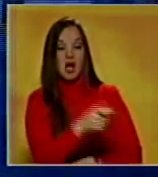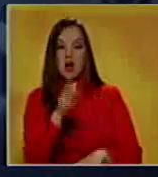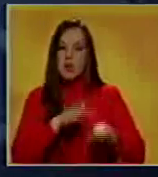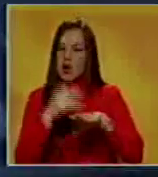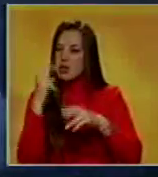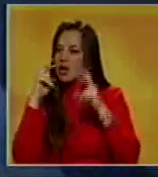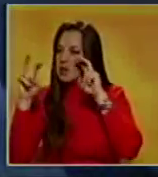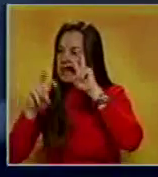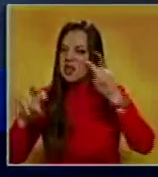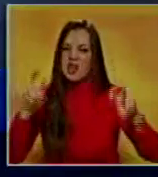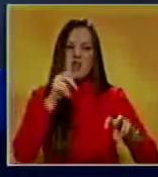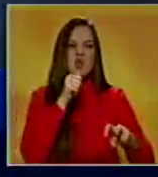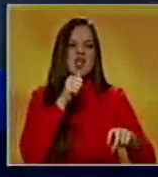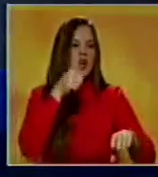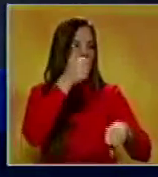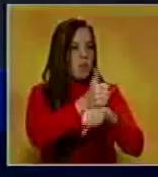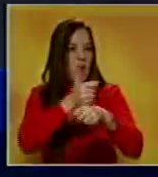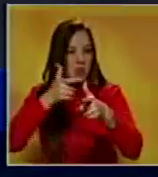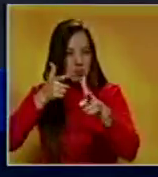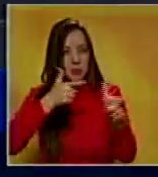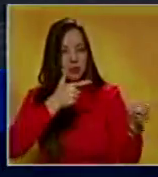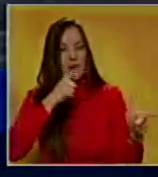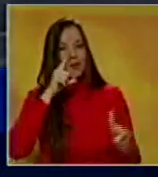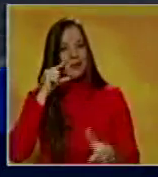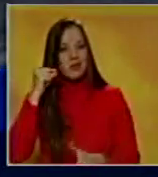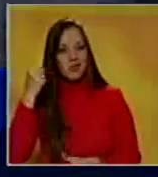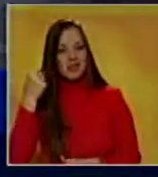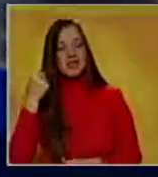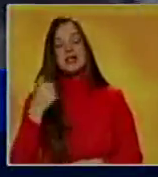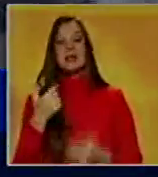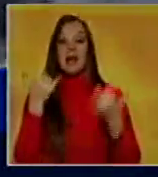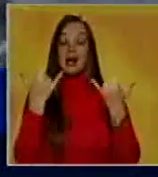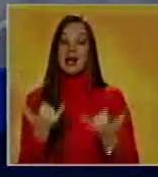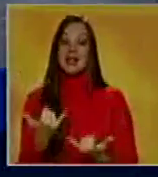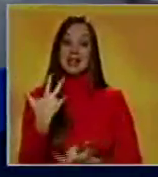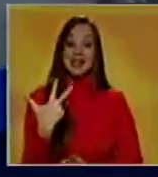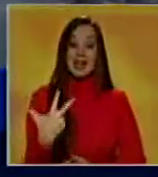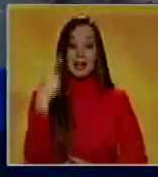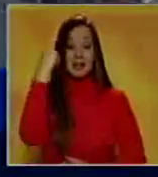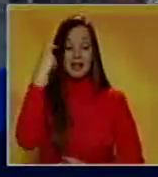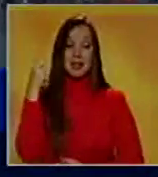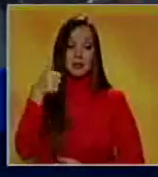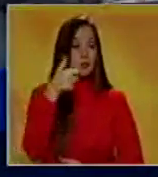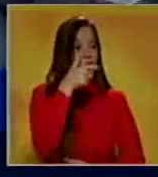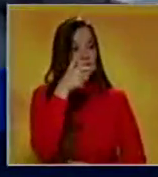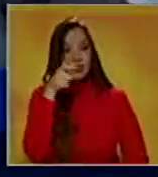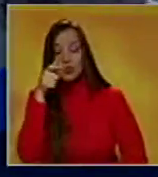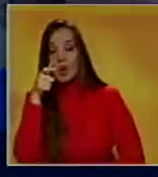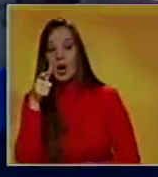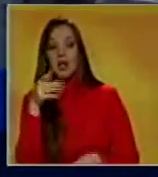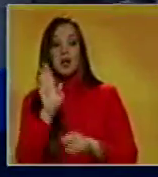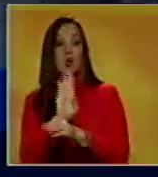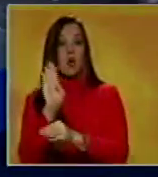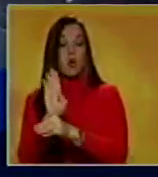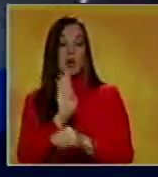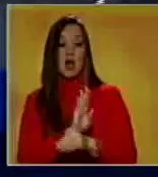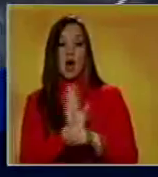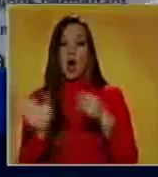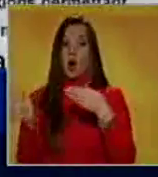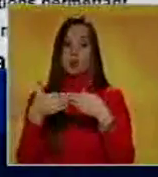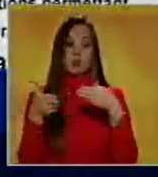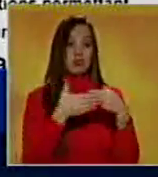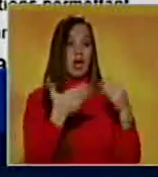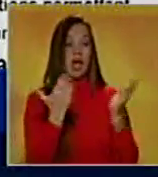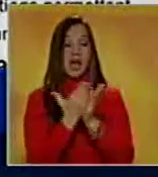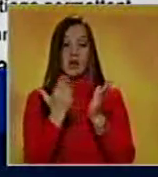Bruselas. Por tercer día consecutivo, la capital belga mantiene el nivel máximo de alerta terrorista que obliga a cerrar